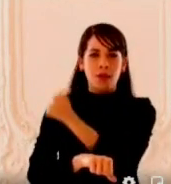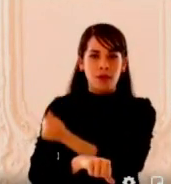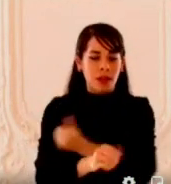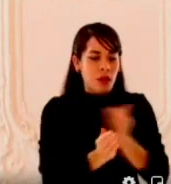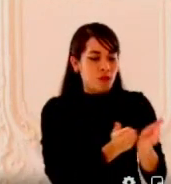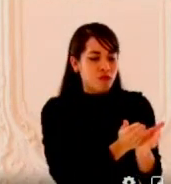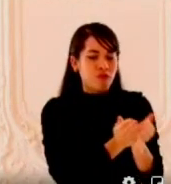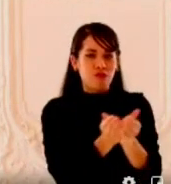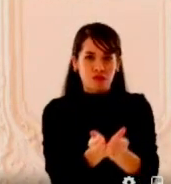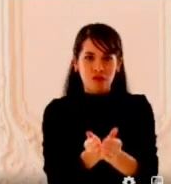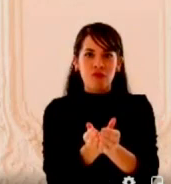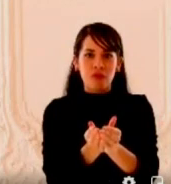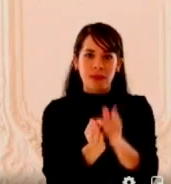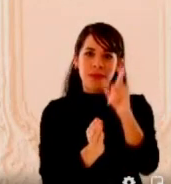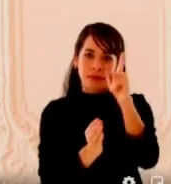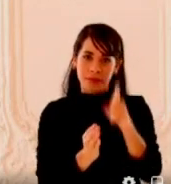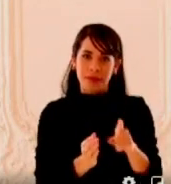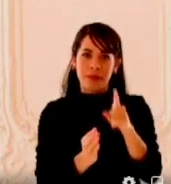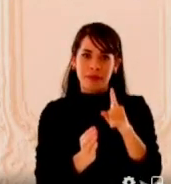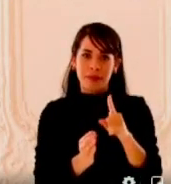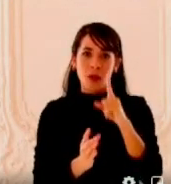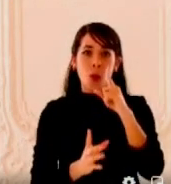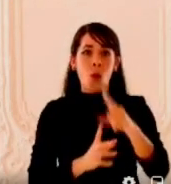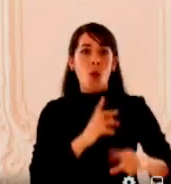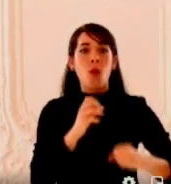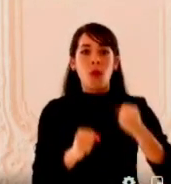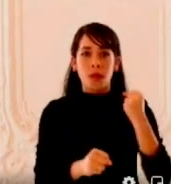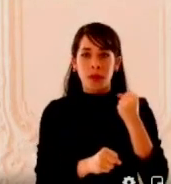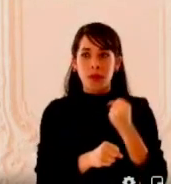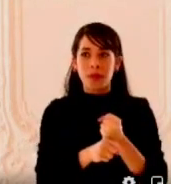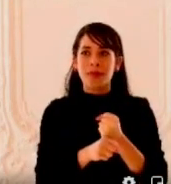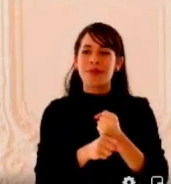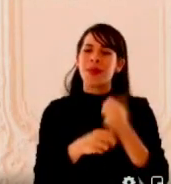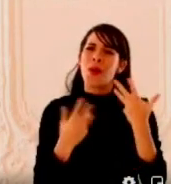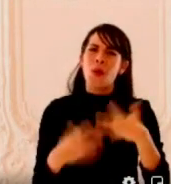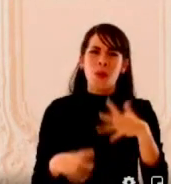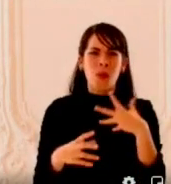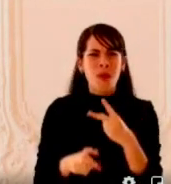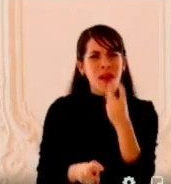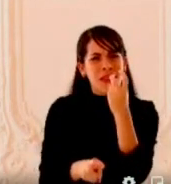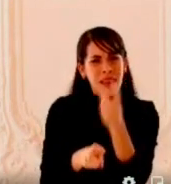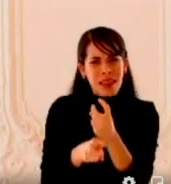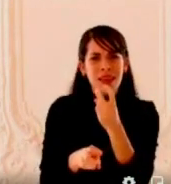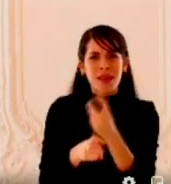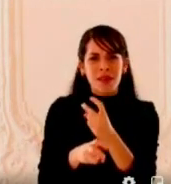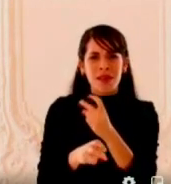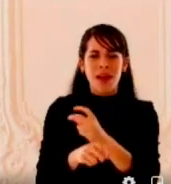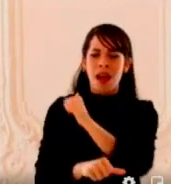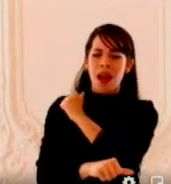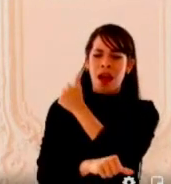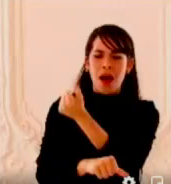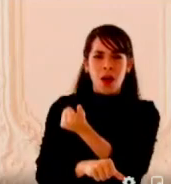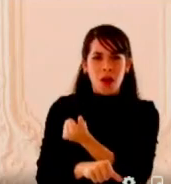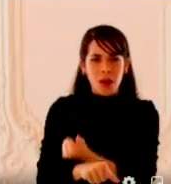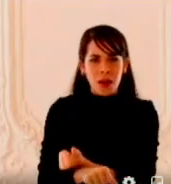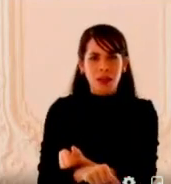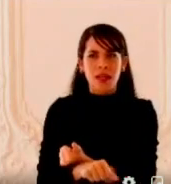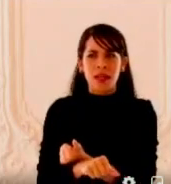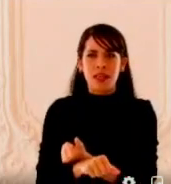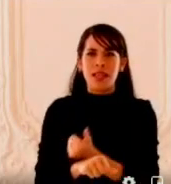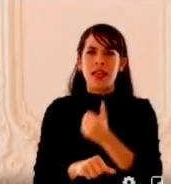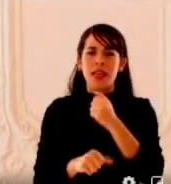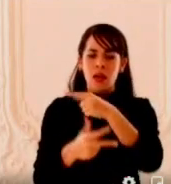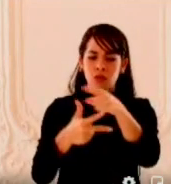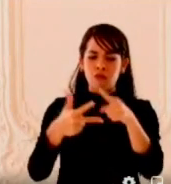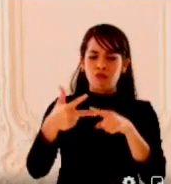merece. A pesar de un año tan aciago y tan difícil, en la autoridad hemos establecido los siguientes 3